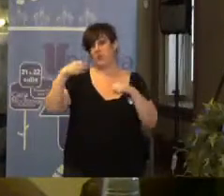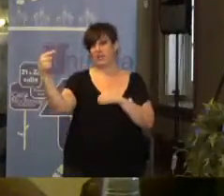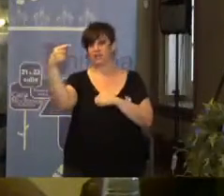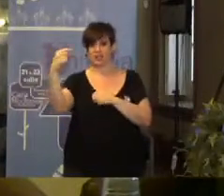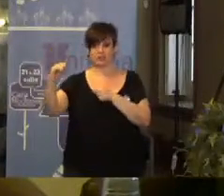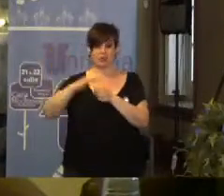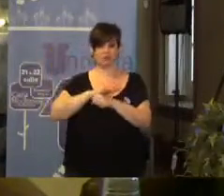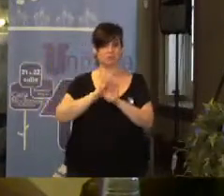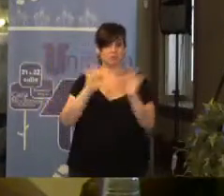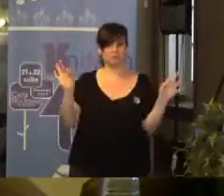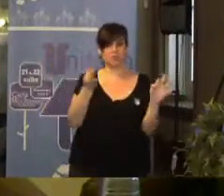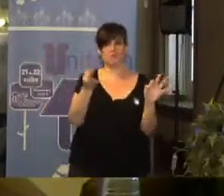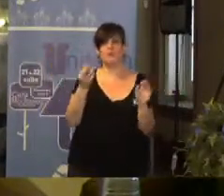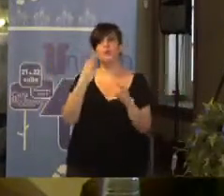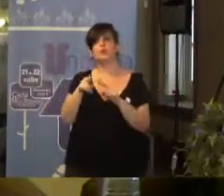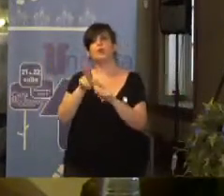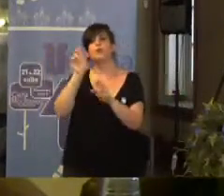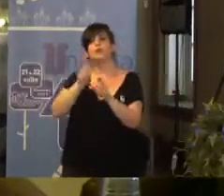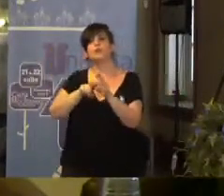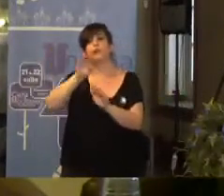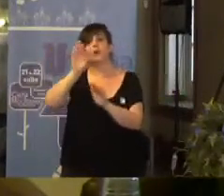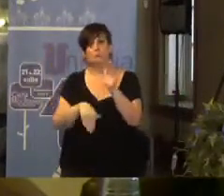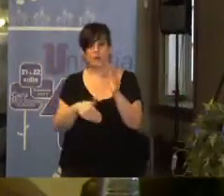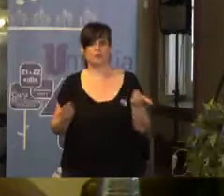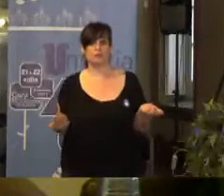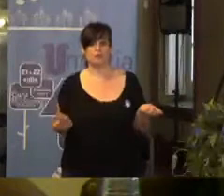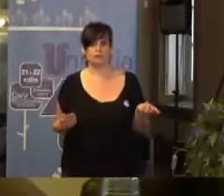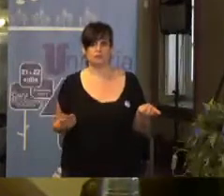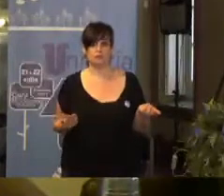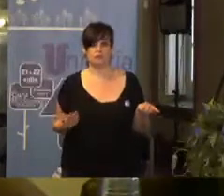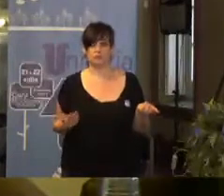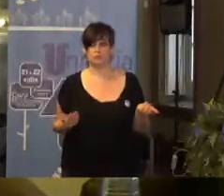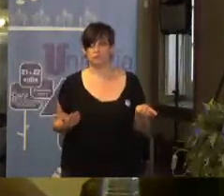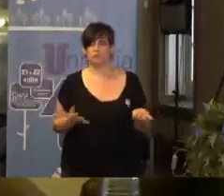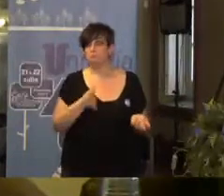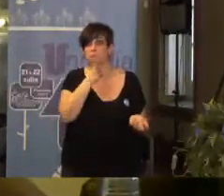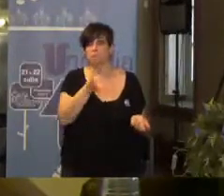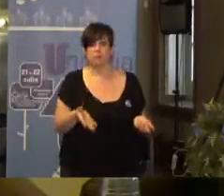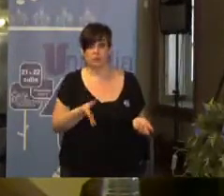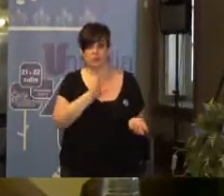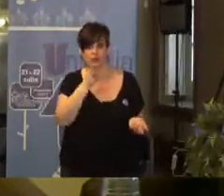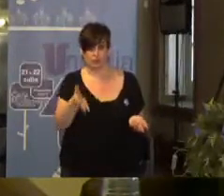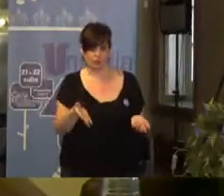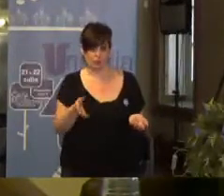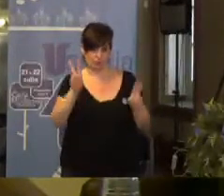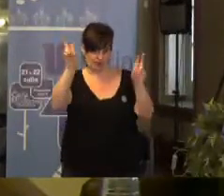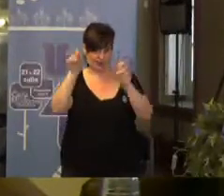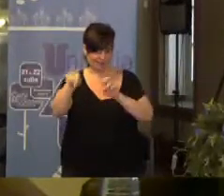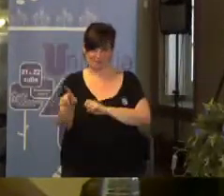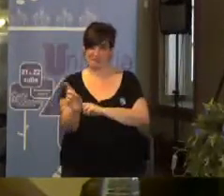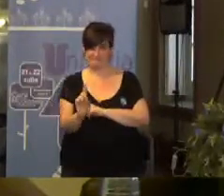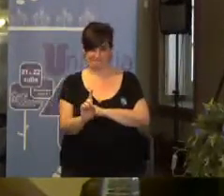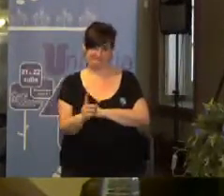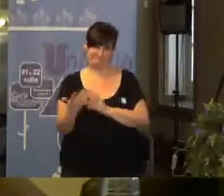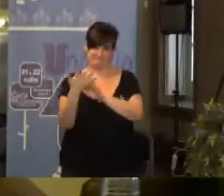participado moito menos en política. Dos motivos polos cales temos participado moito menos non é cuestión deste tema e, por tanto, non